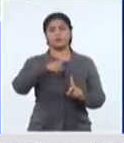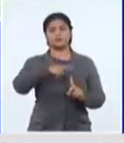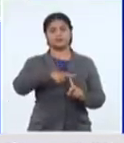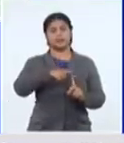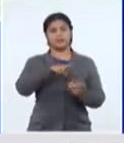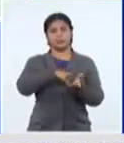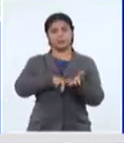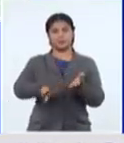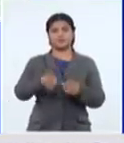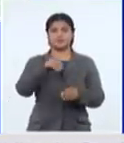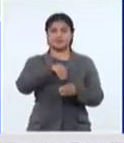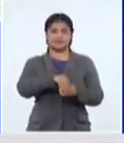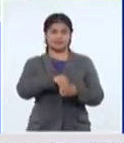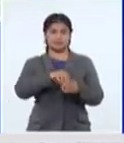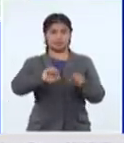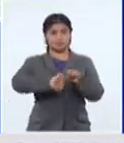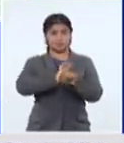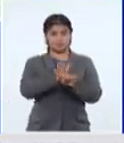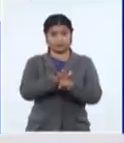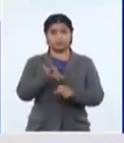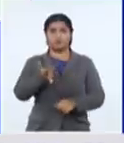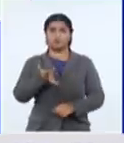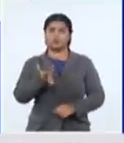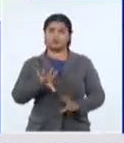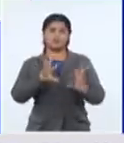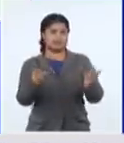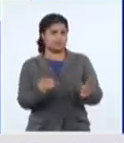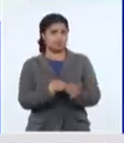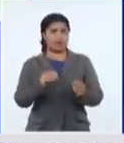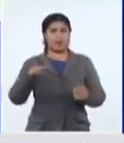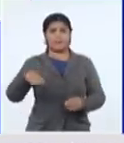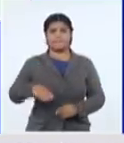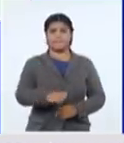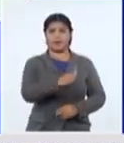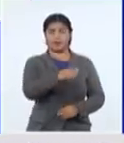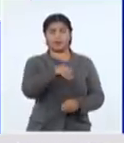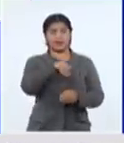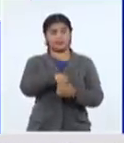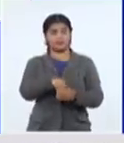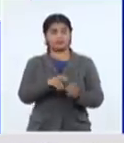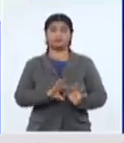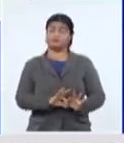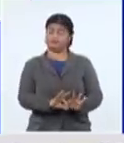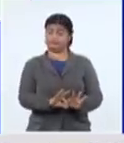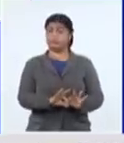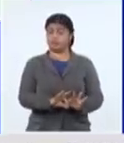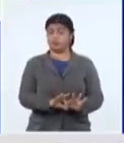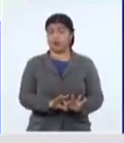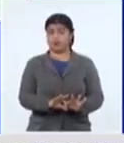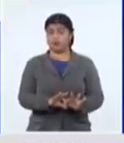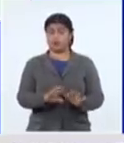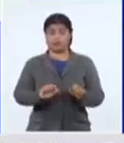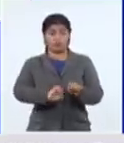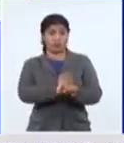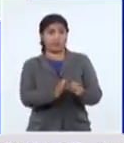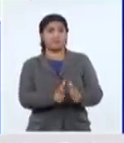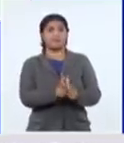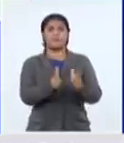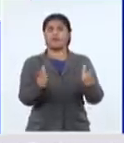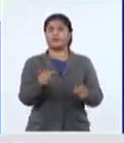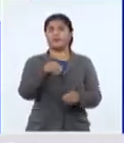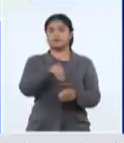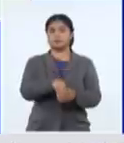en 4 de sus 10 municipios. Baracoa hoy con las mayores cifras, aunque solo 9 casos positivos, es una